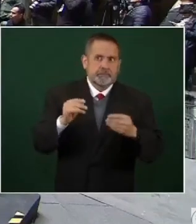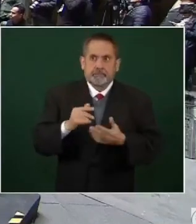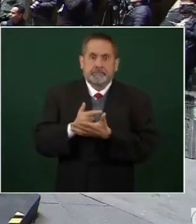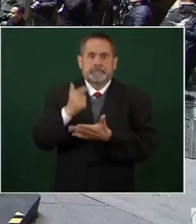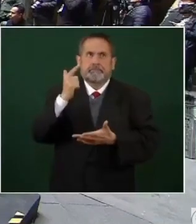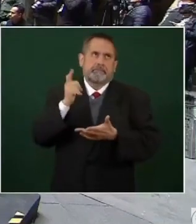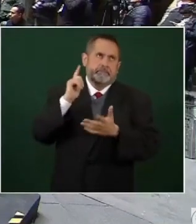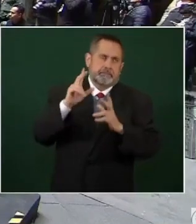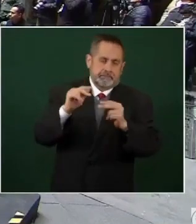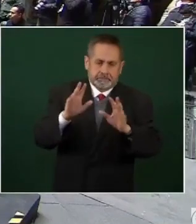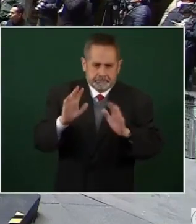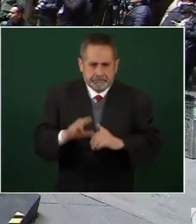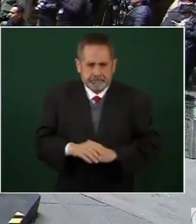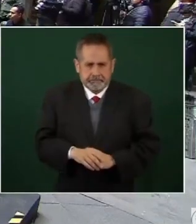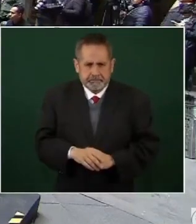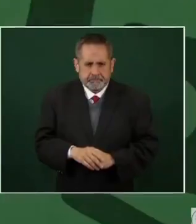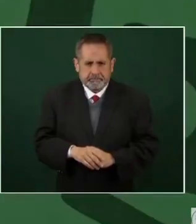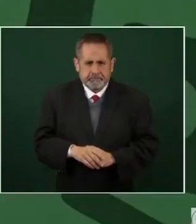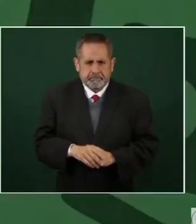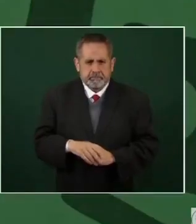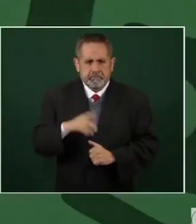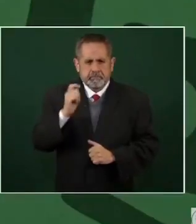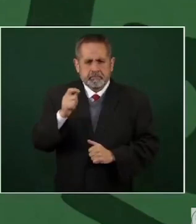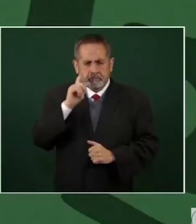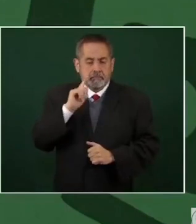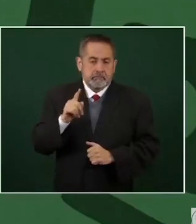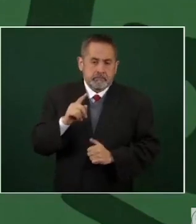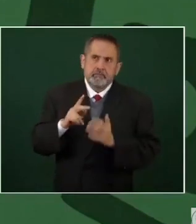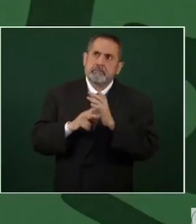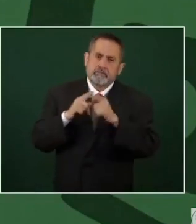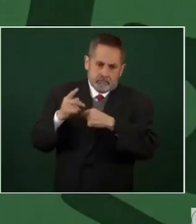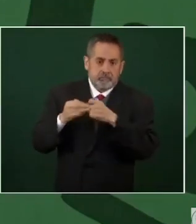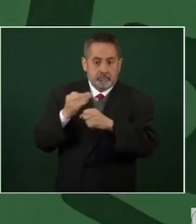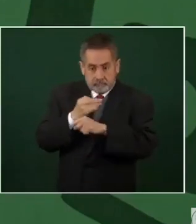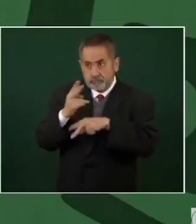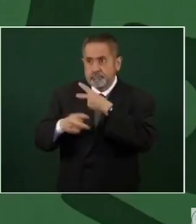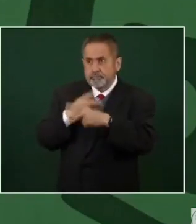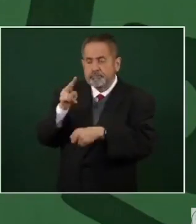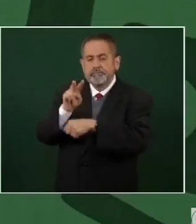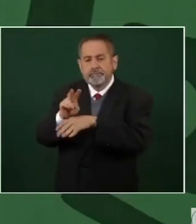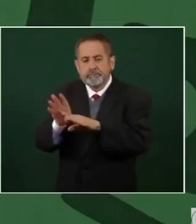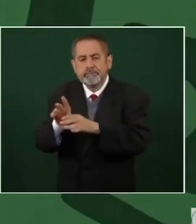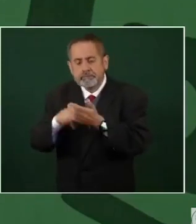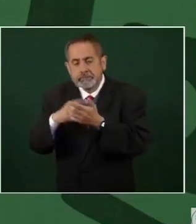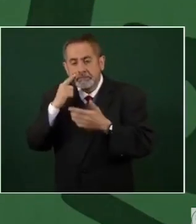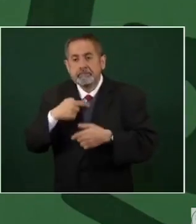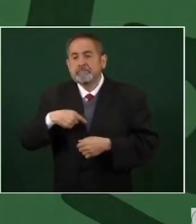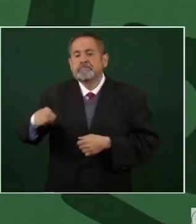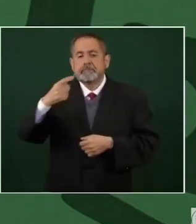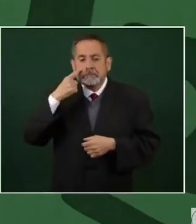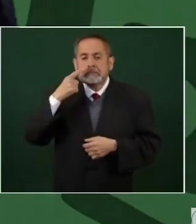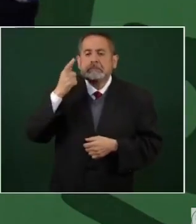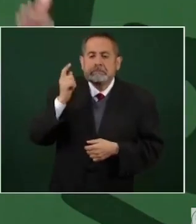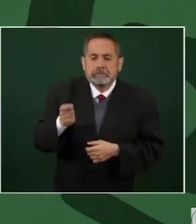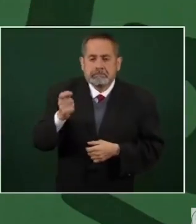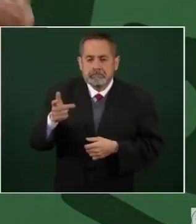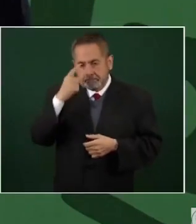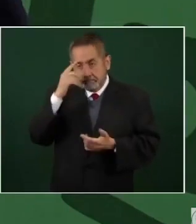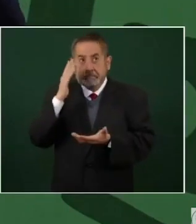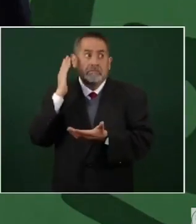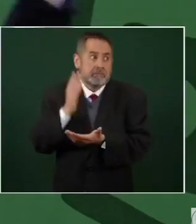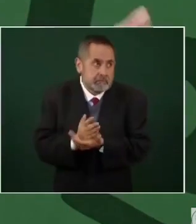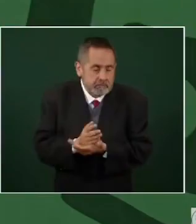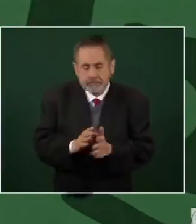tan grave, que porque ahora voy a eso. Que no sea parar,